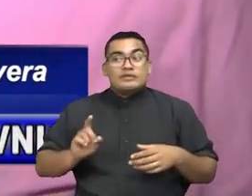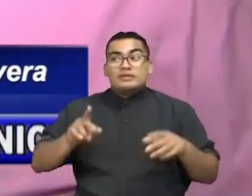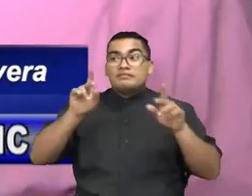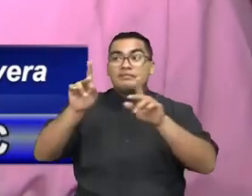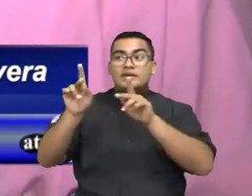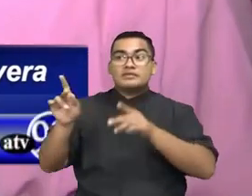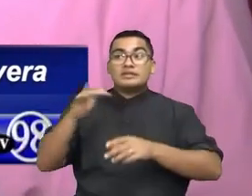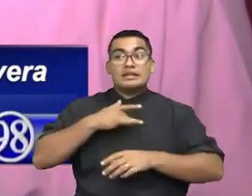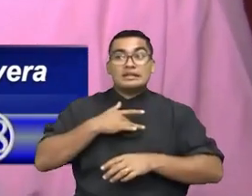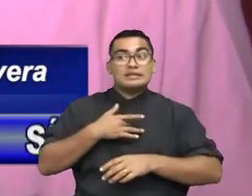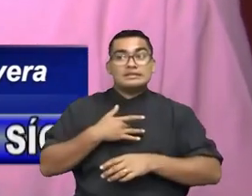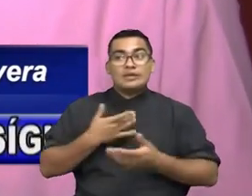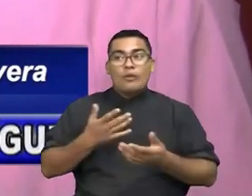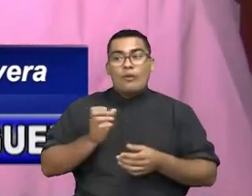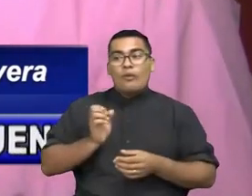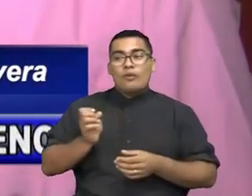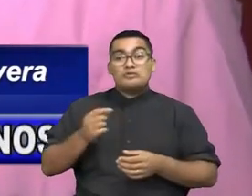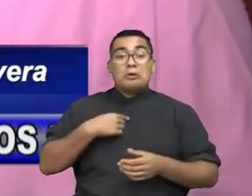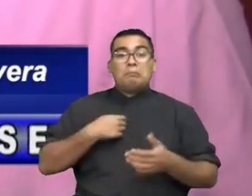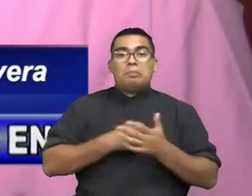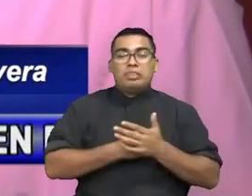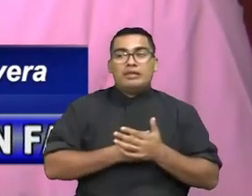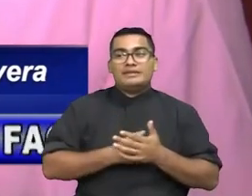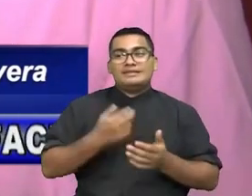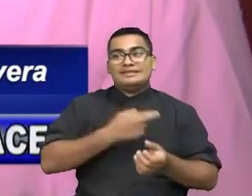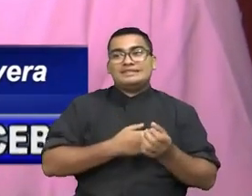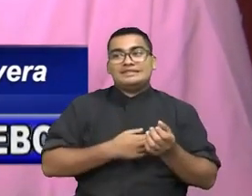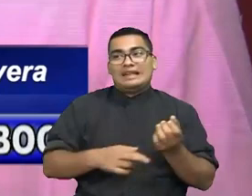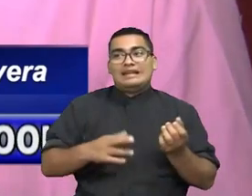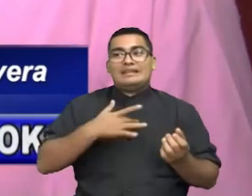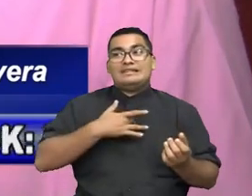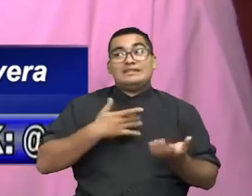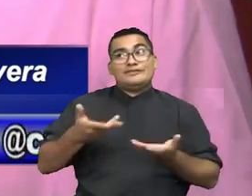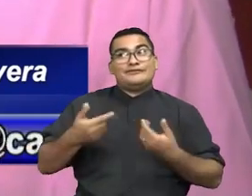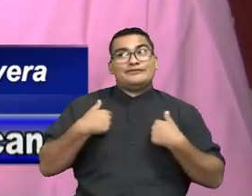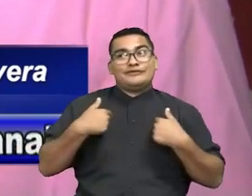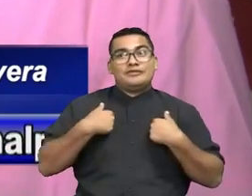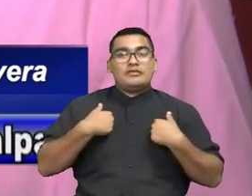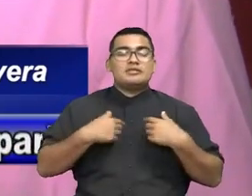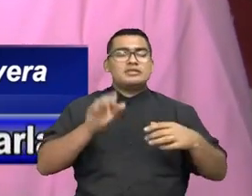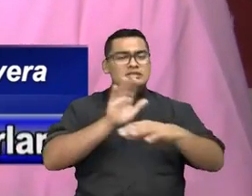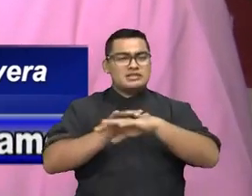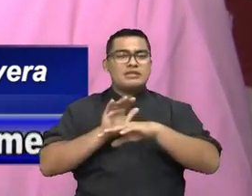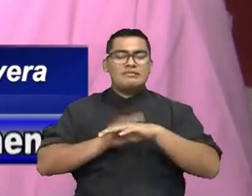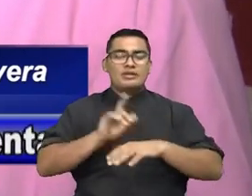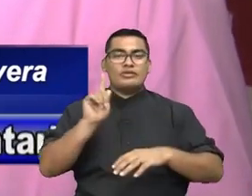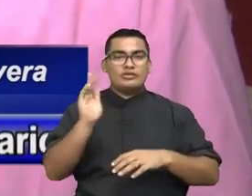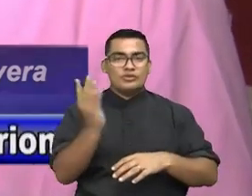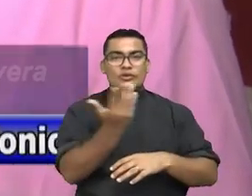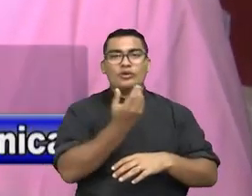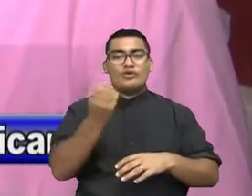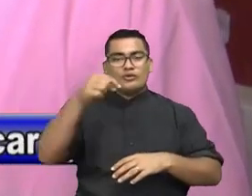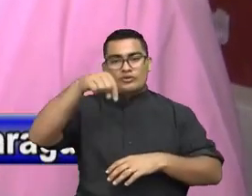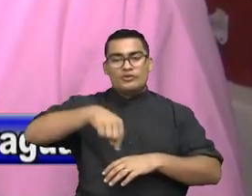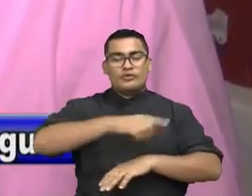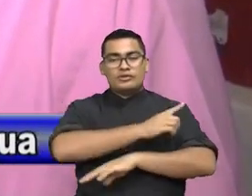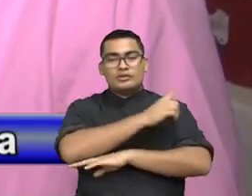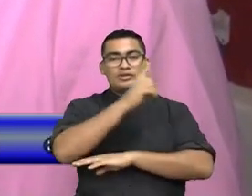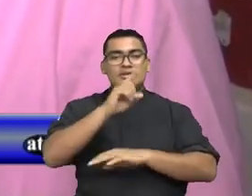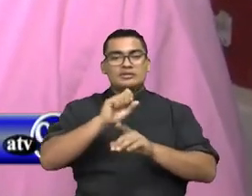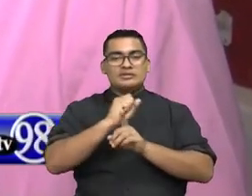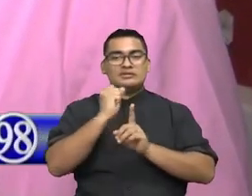vos mismo vas a necesitar. Entonces yo hago un llamado a todos el día de hoy, sobre todo aquí en la